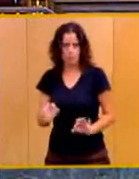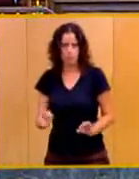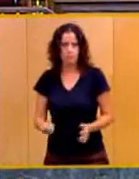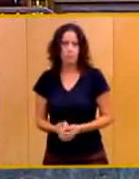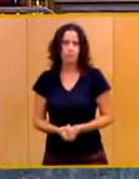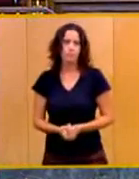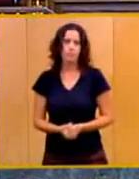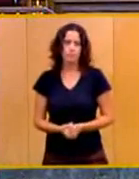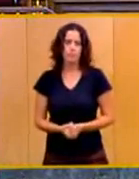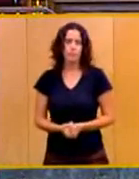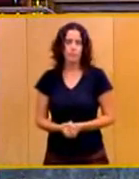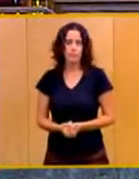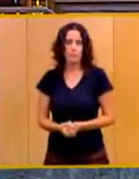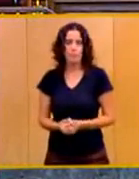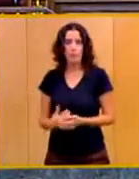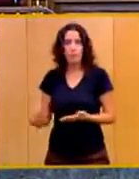Todos igual.